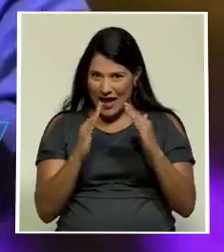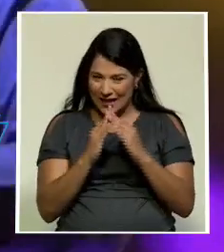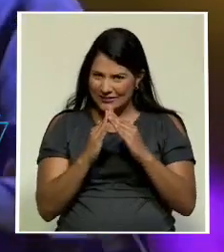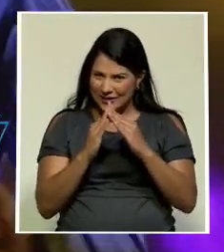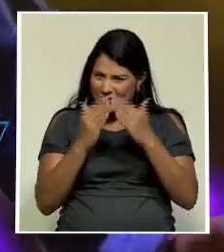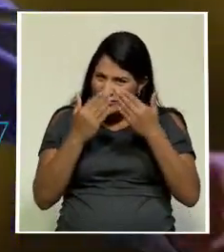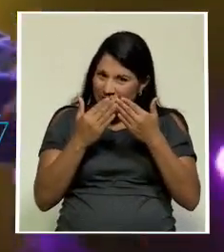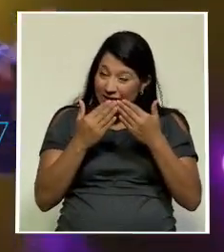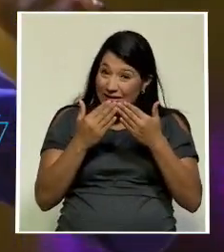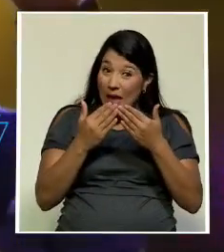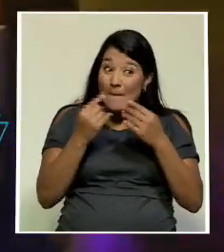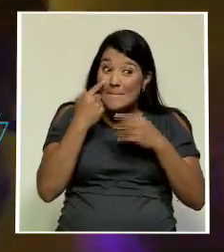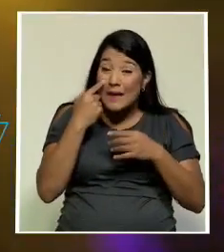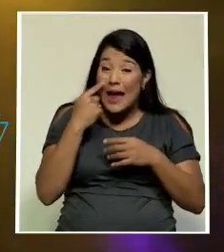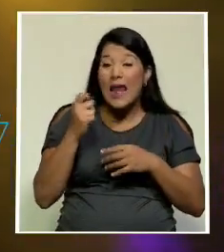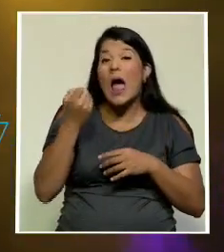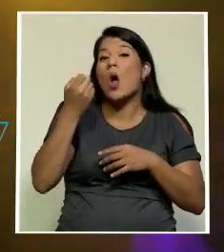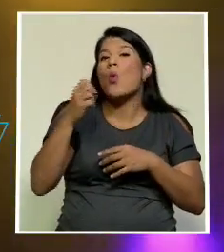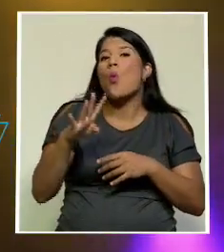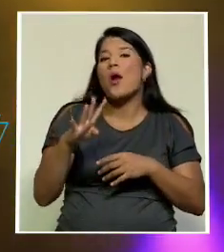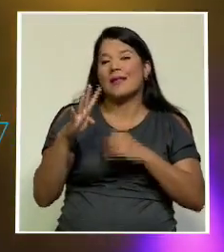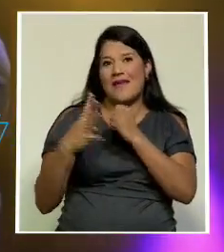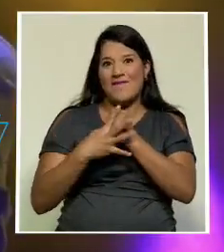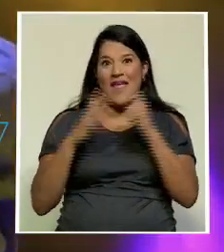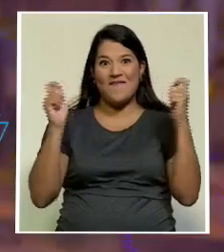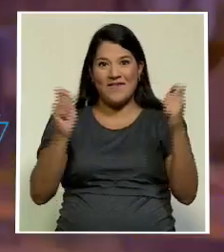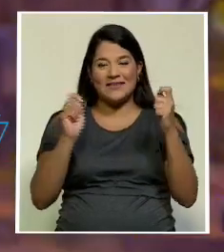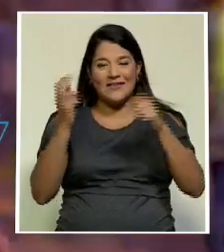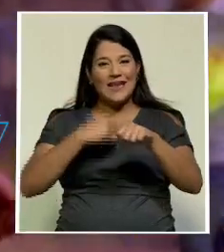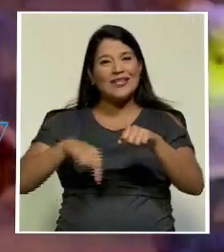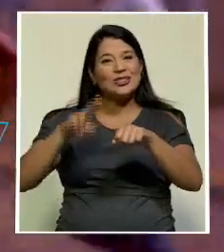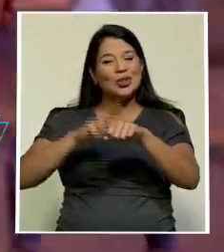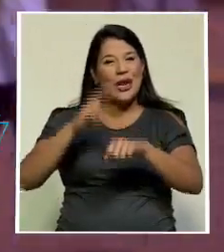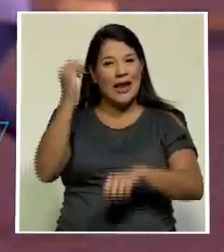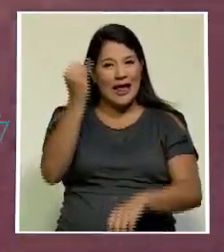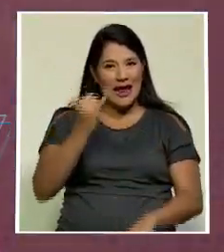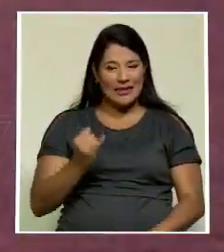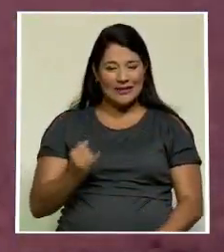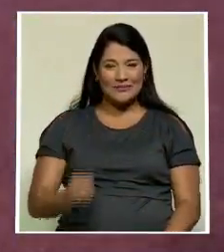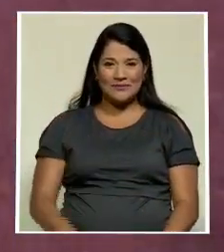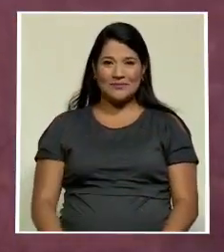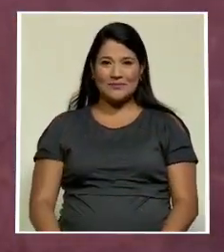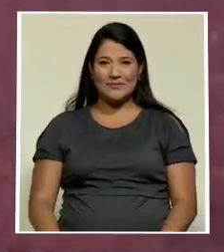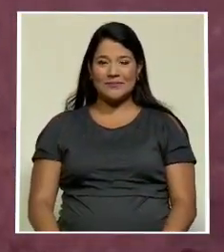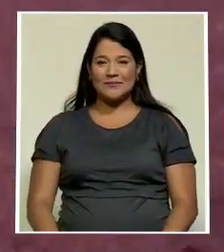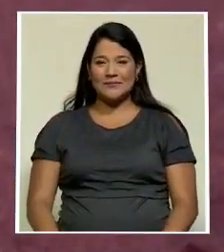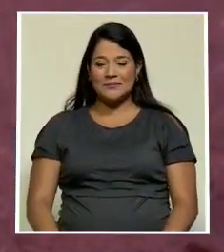la 14ª edición del Festival Nacional de las Artes.